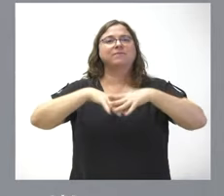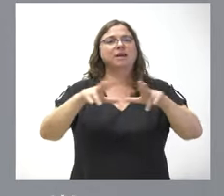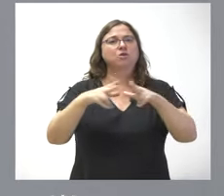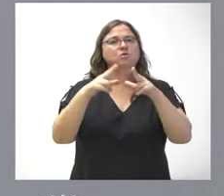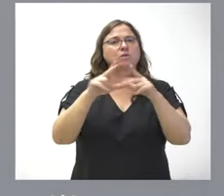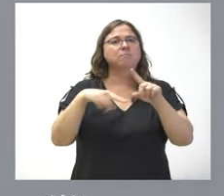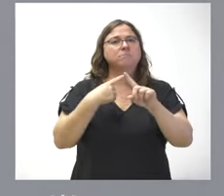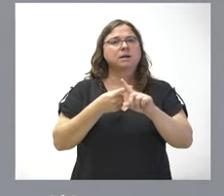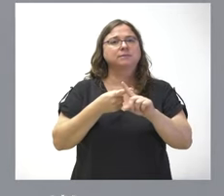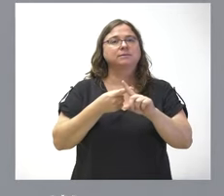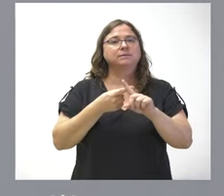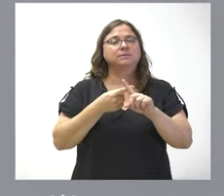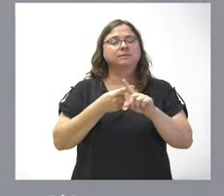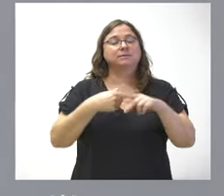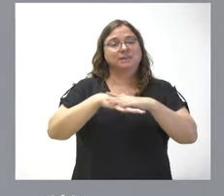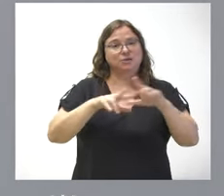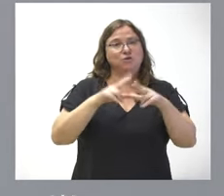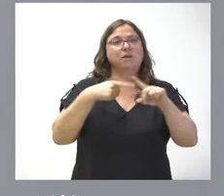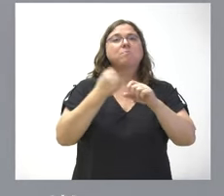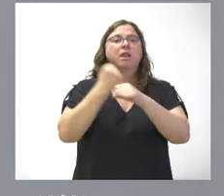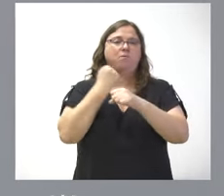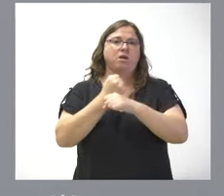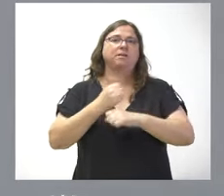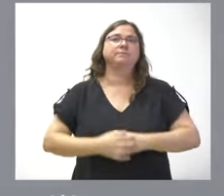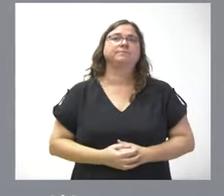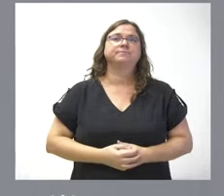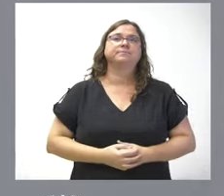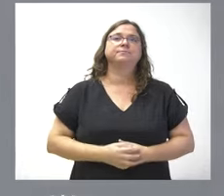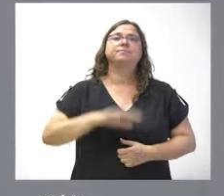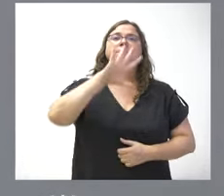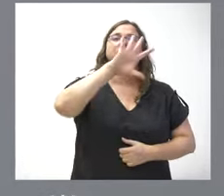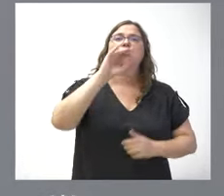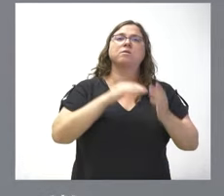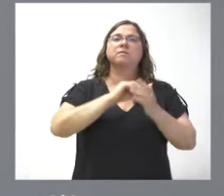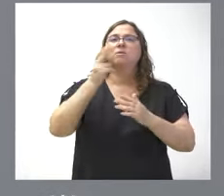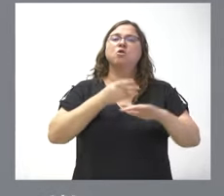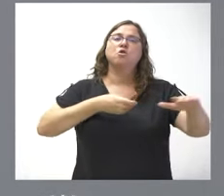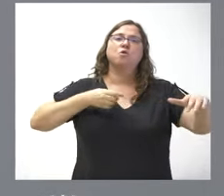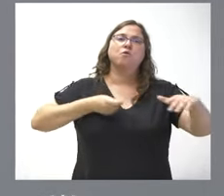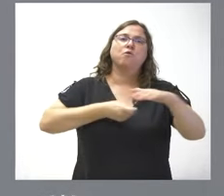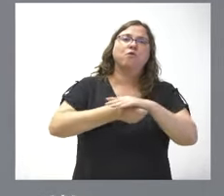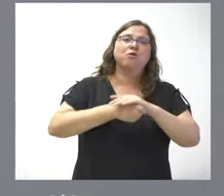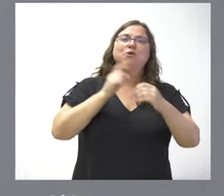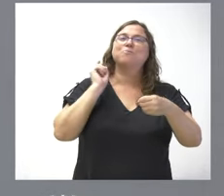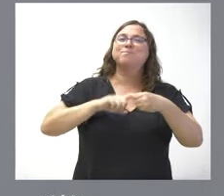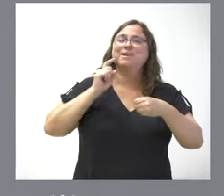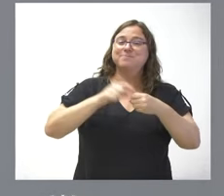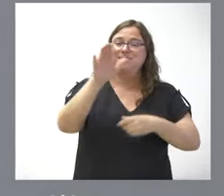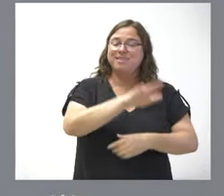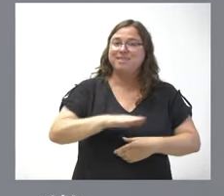y laboral 50.000 para el fondo de participación de los menores de la